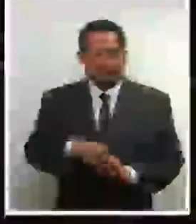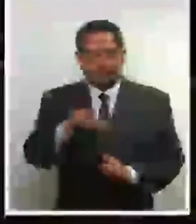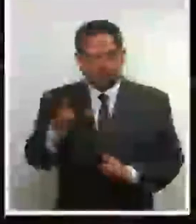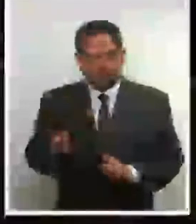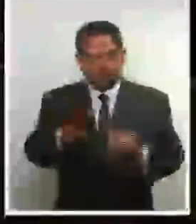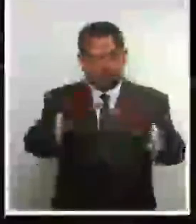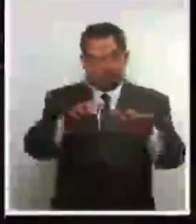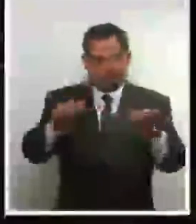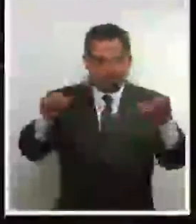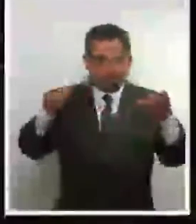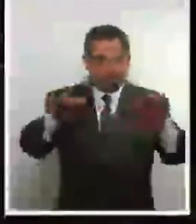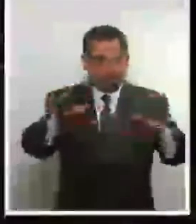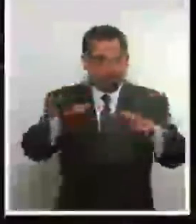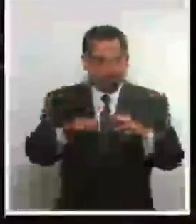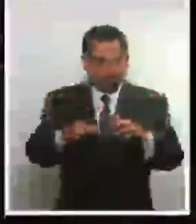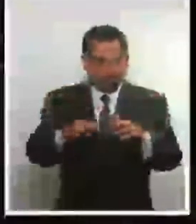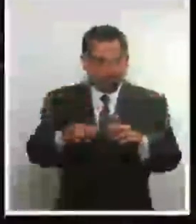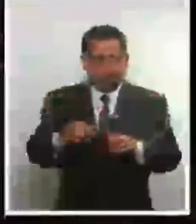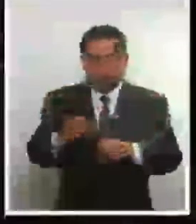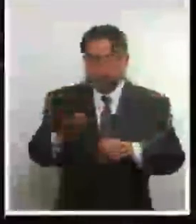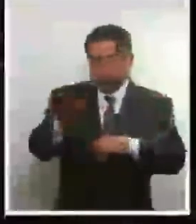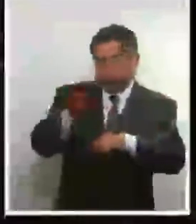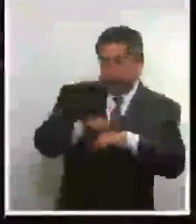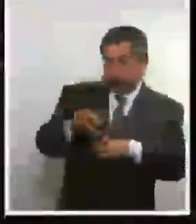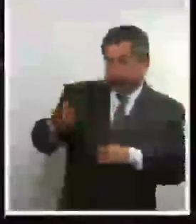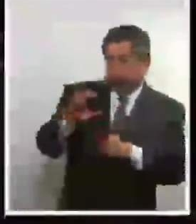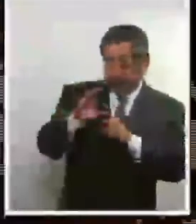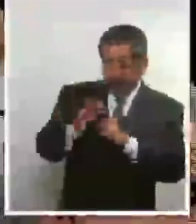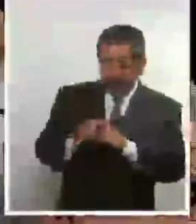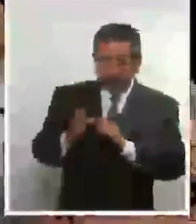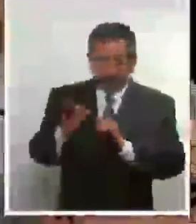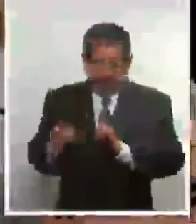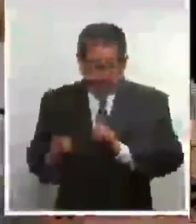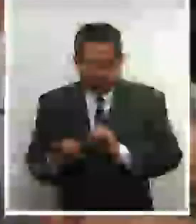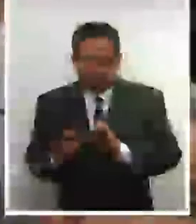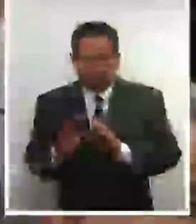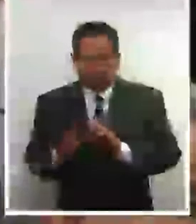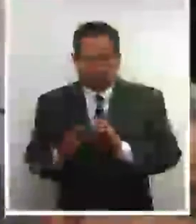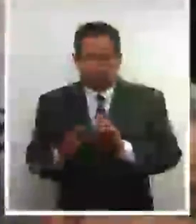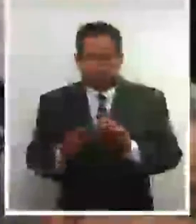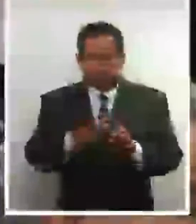la Asamblea, toda vez de que haya anuencia del presidente de la Comisión, ha sido el